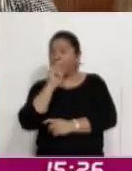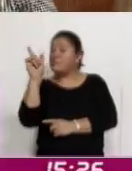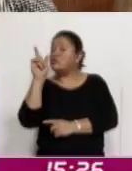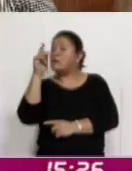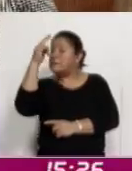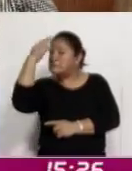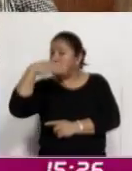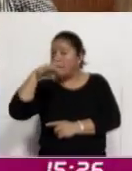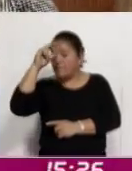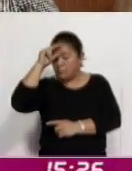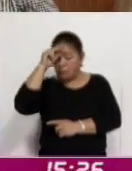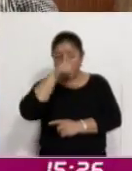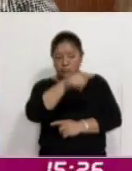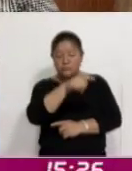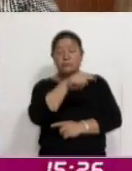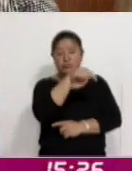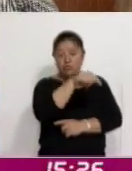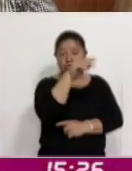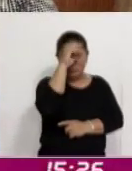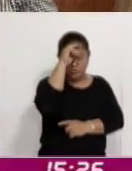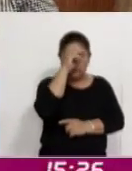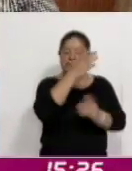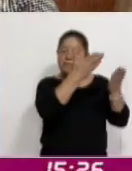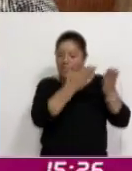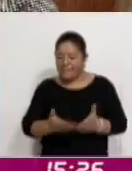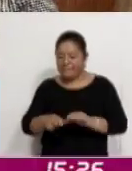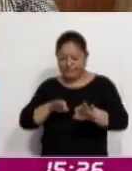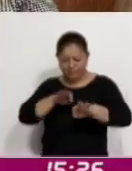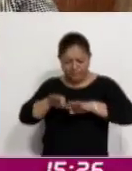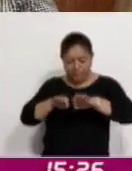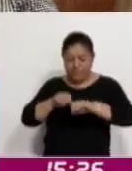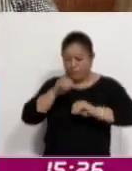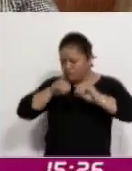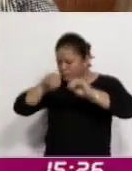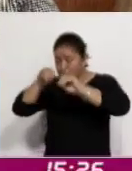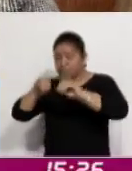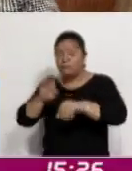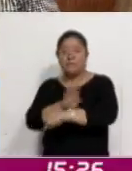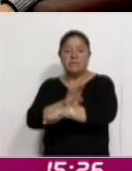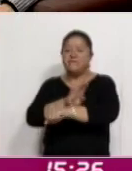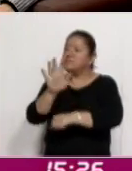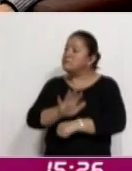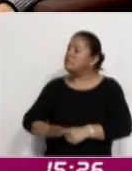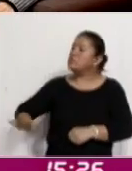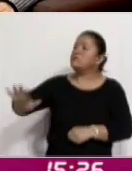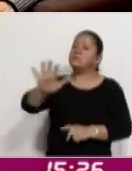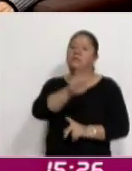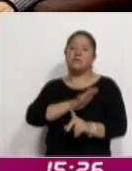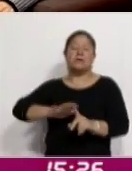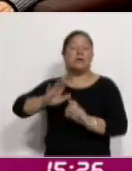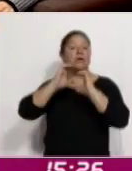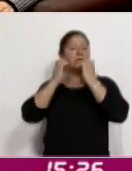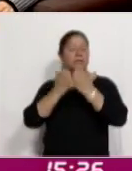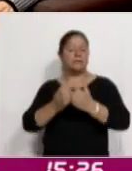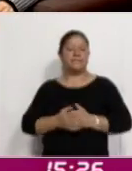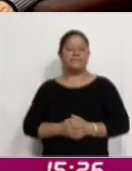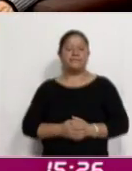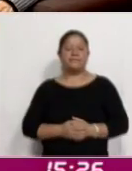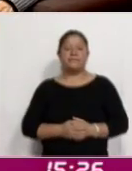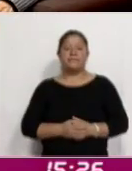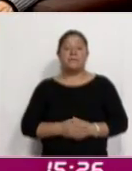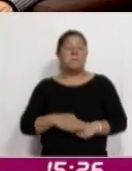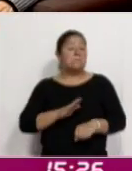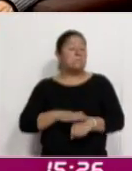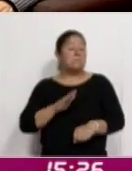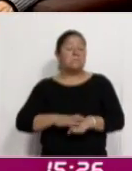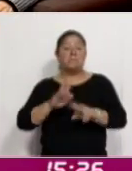y poner todo su conocimiento en beneficio de la comunidad en general. Y sobre todo este tema en el que el gobierno del estado ha